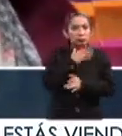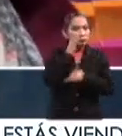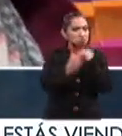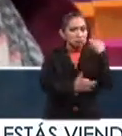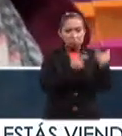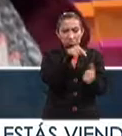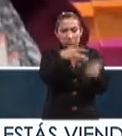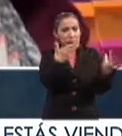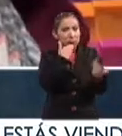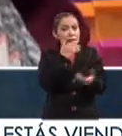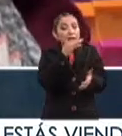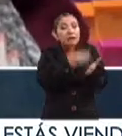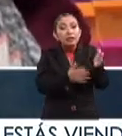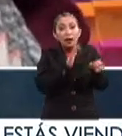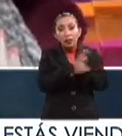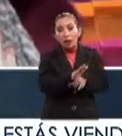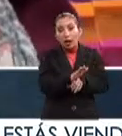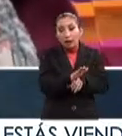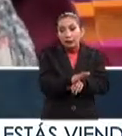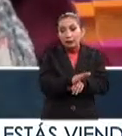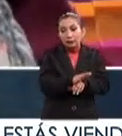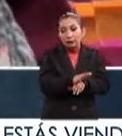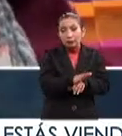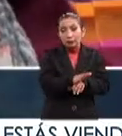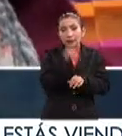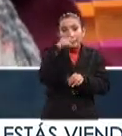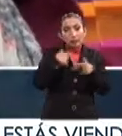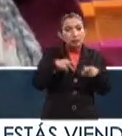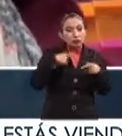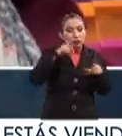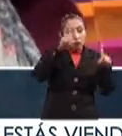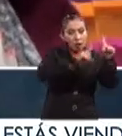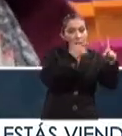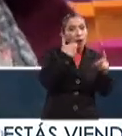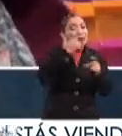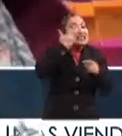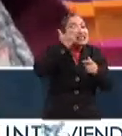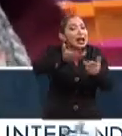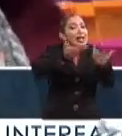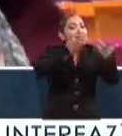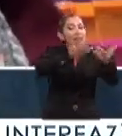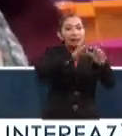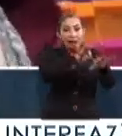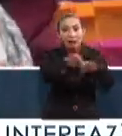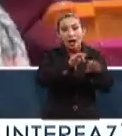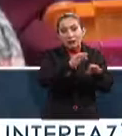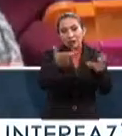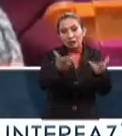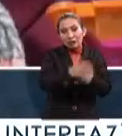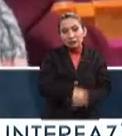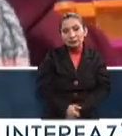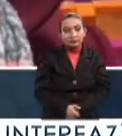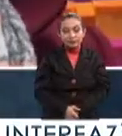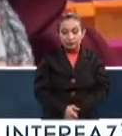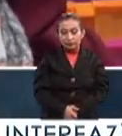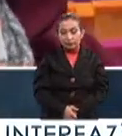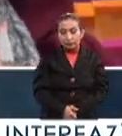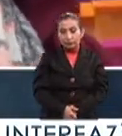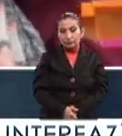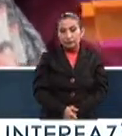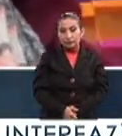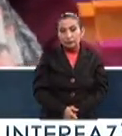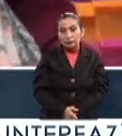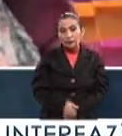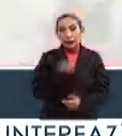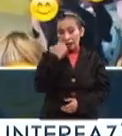todo para hacerlo, nada más hace falta gente con ganas de trabajar y querer aplicarlo. Lo que sí es que,